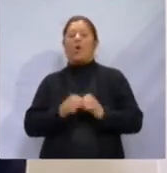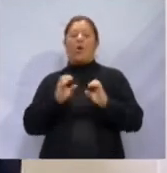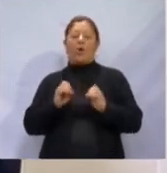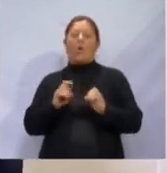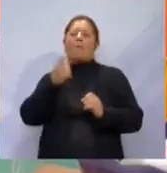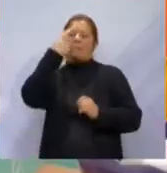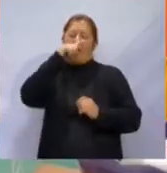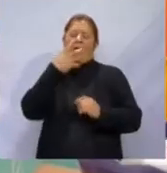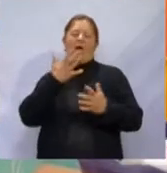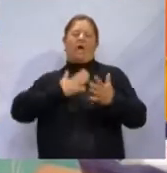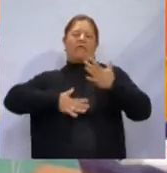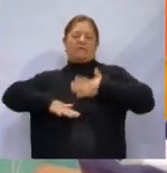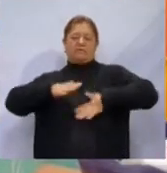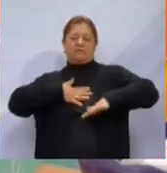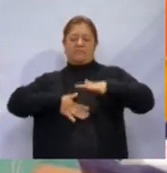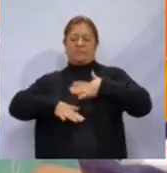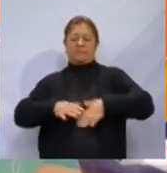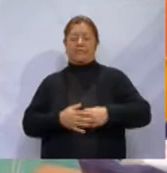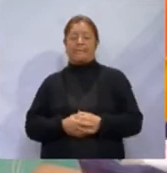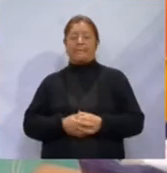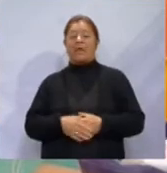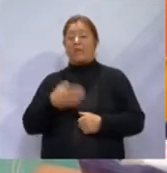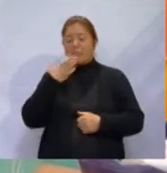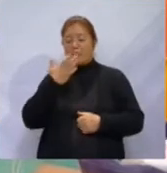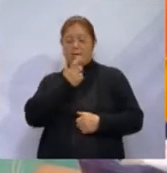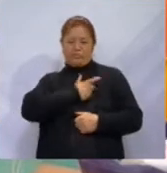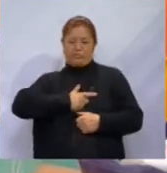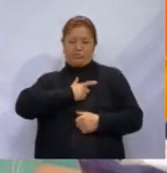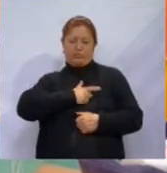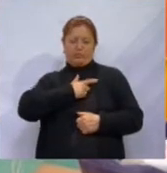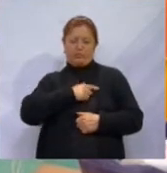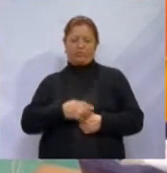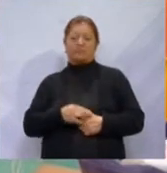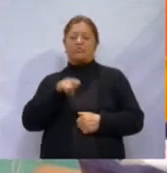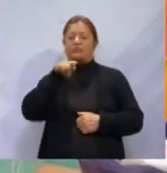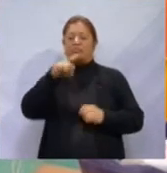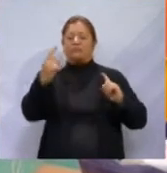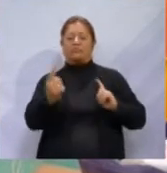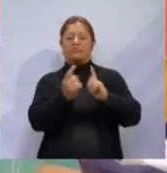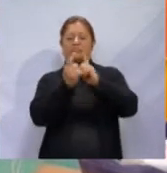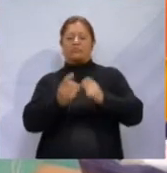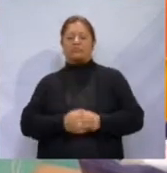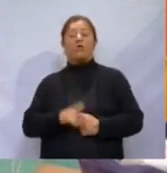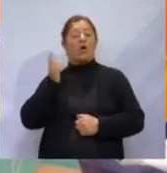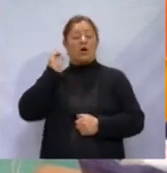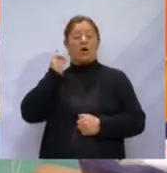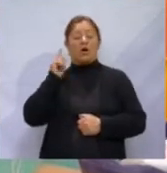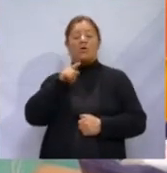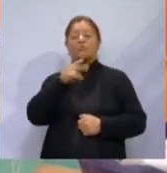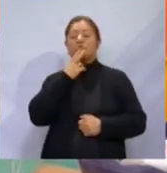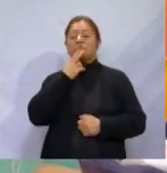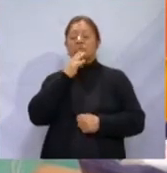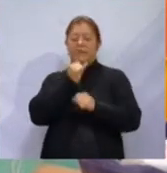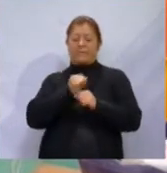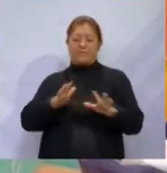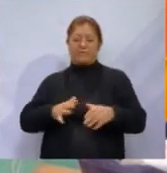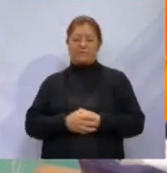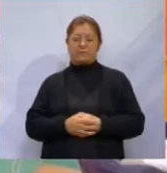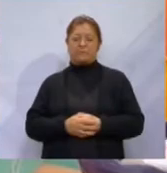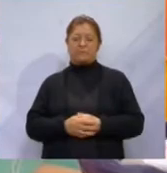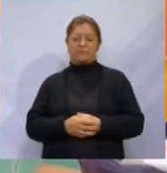un descanso. Y bueno, amigos, fue un gusto estar con ustedes. Espero les haya servido esta información